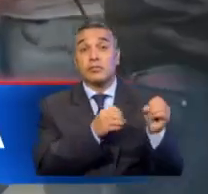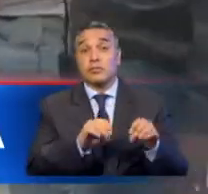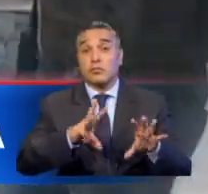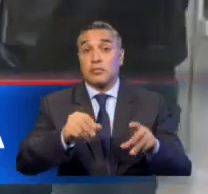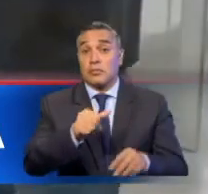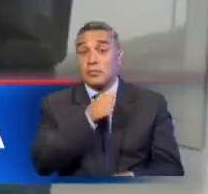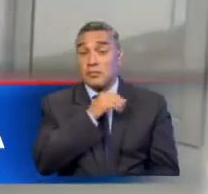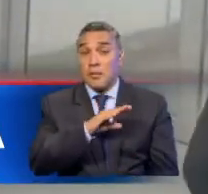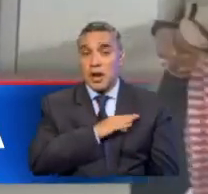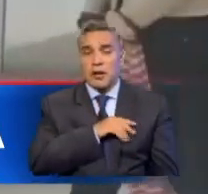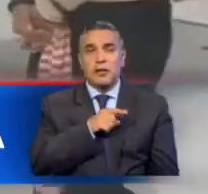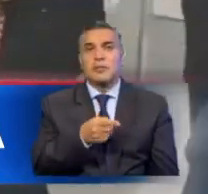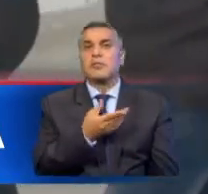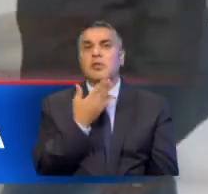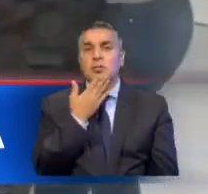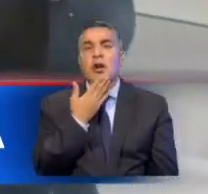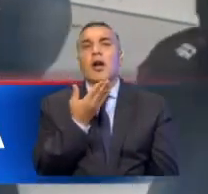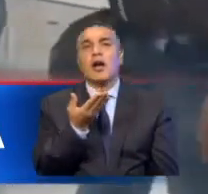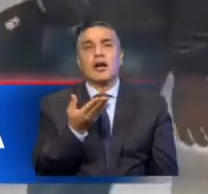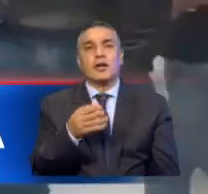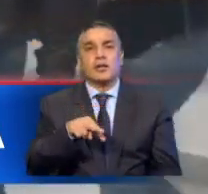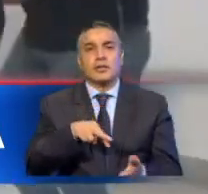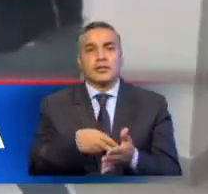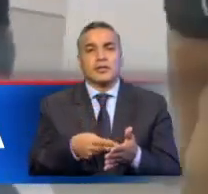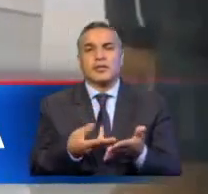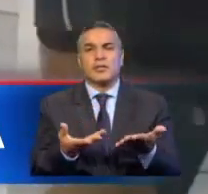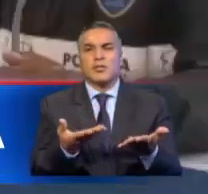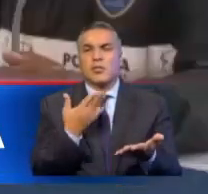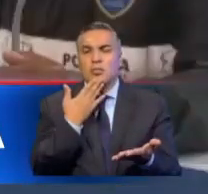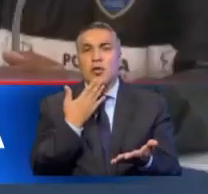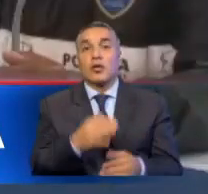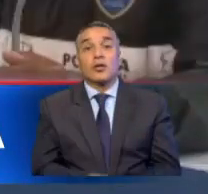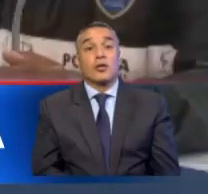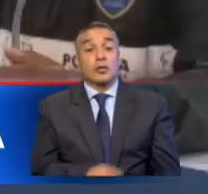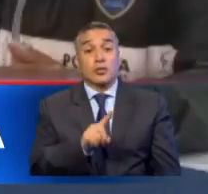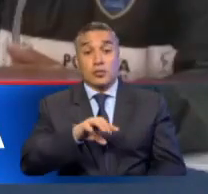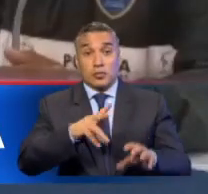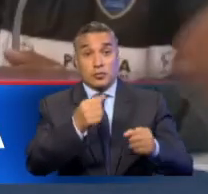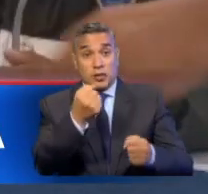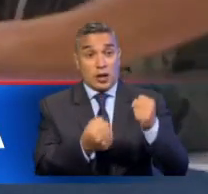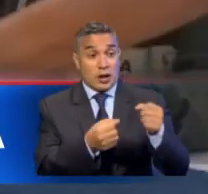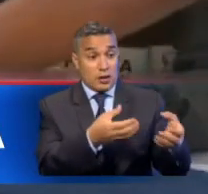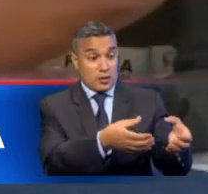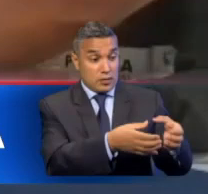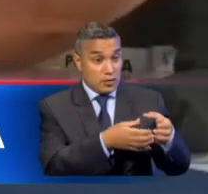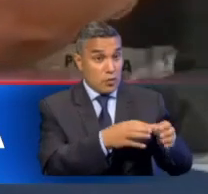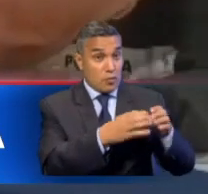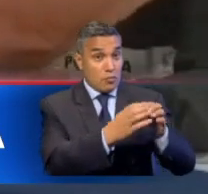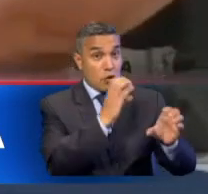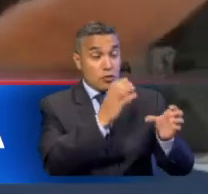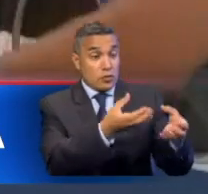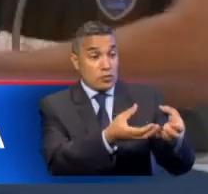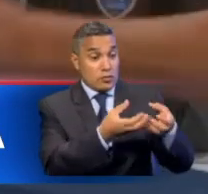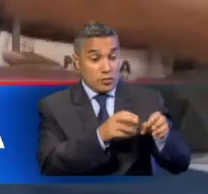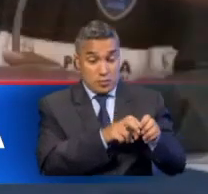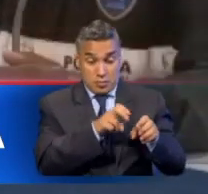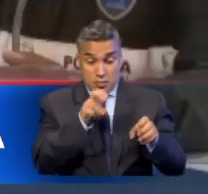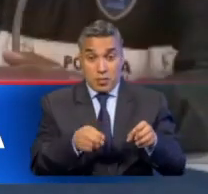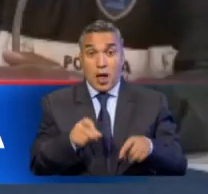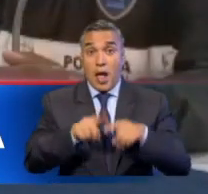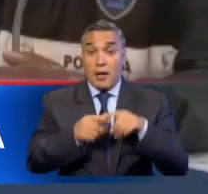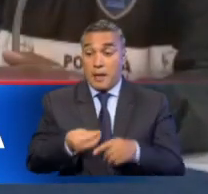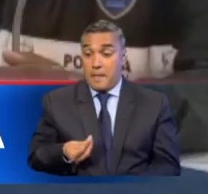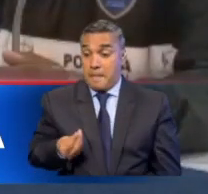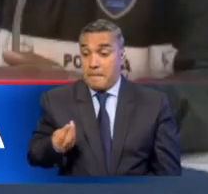organización que se limpiaban de los bienes. ¿Qué quiere decir esto? Unos robaban en los vehículos, en los buses, se bajaban, entregaban a